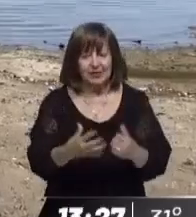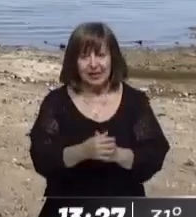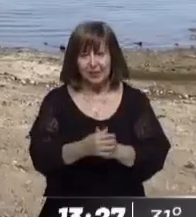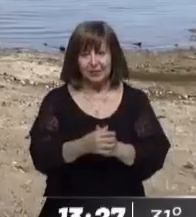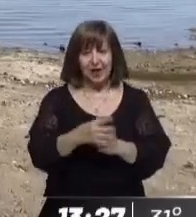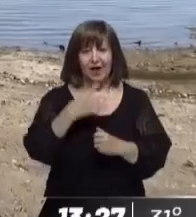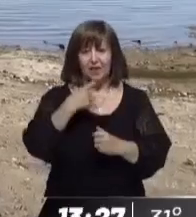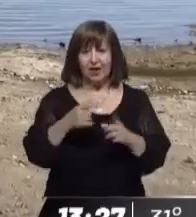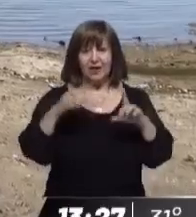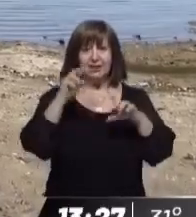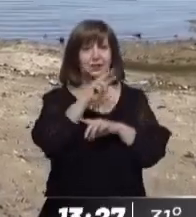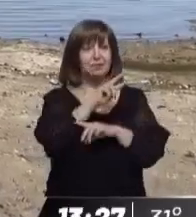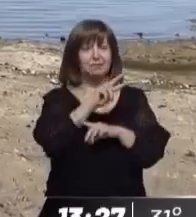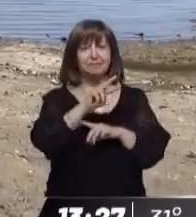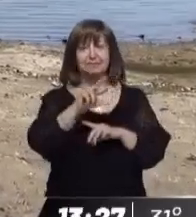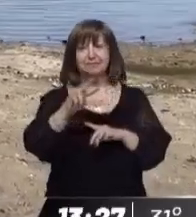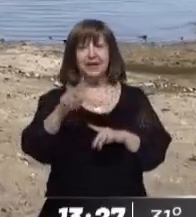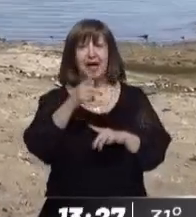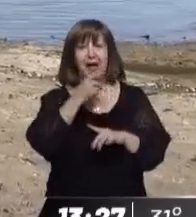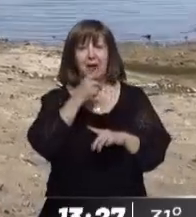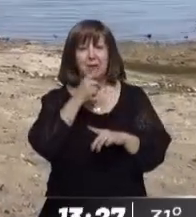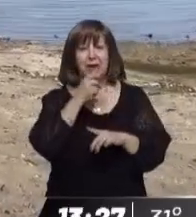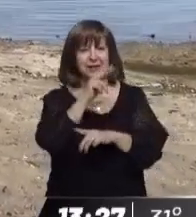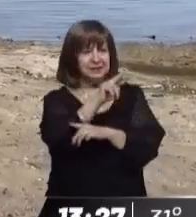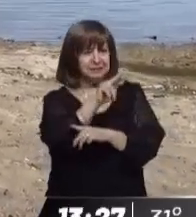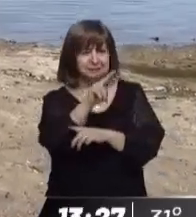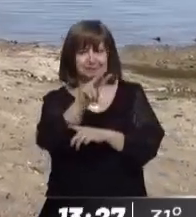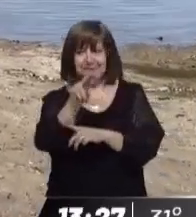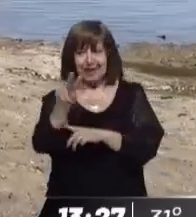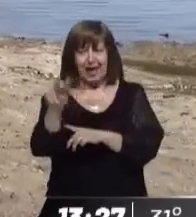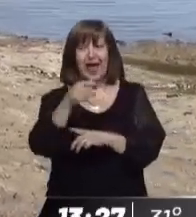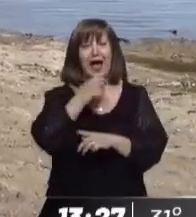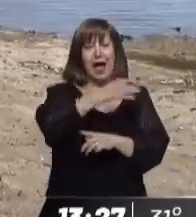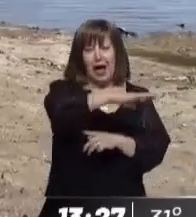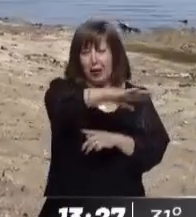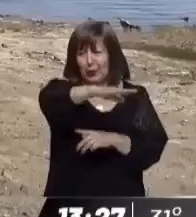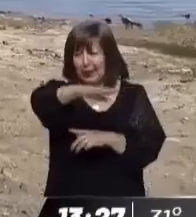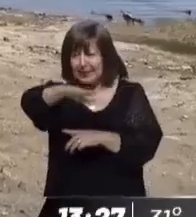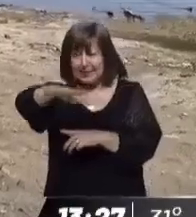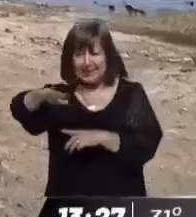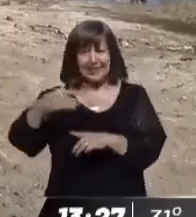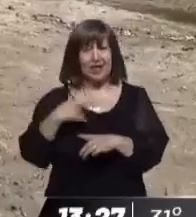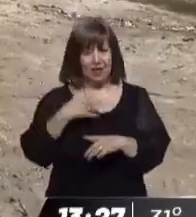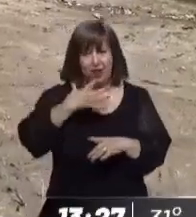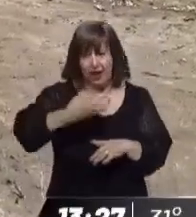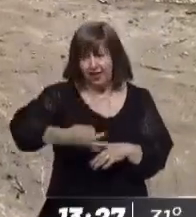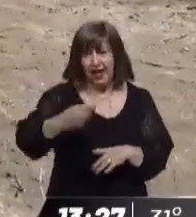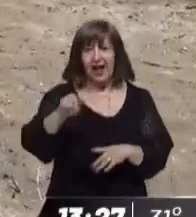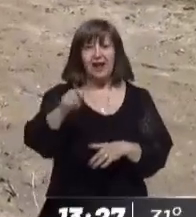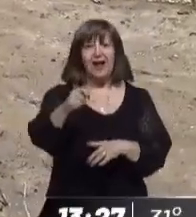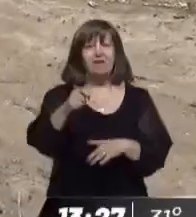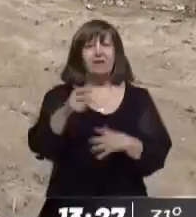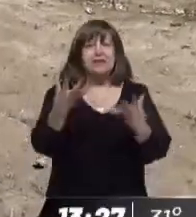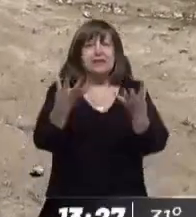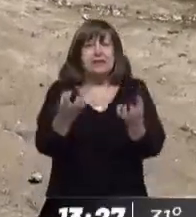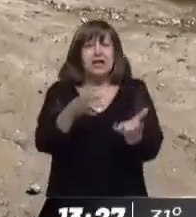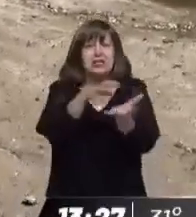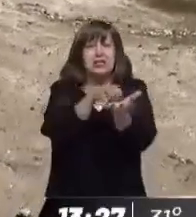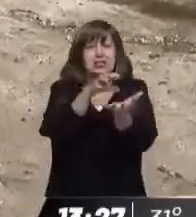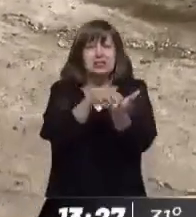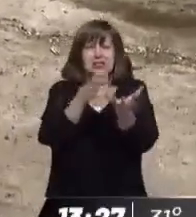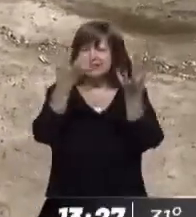una postal que envidiada por cualquier secano del mundo, porque estamos en la valle, porque estamos en una zona